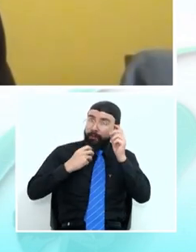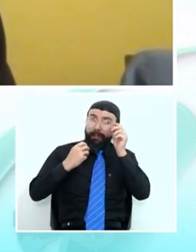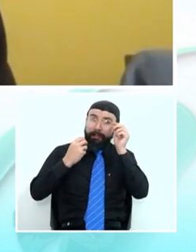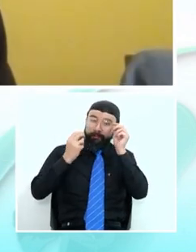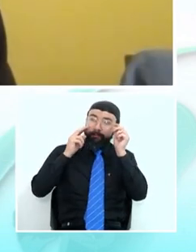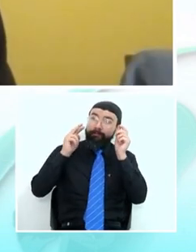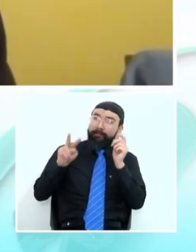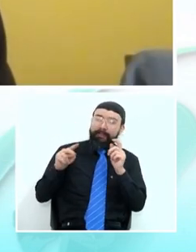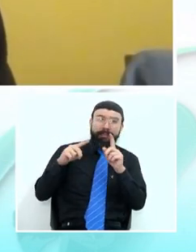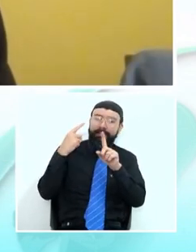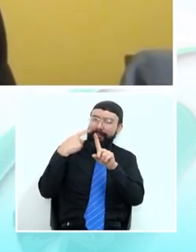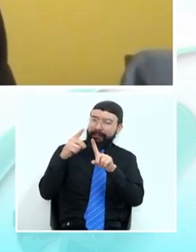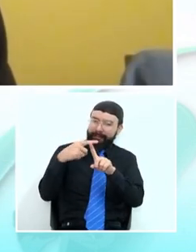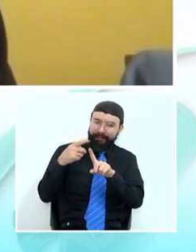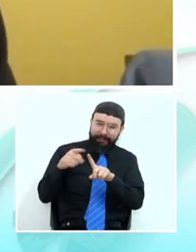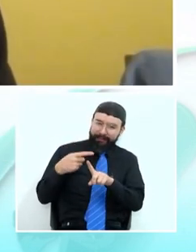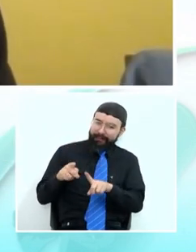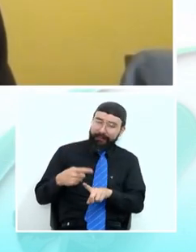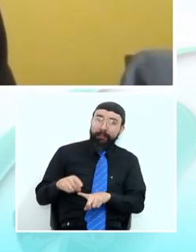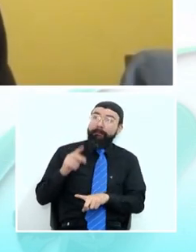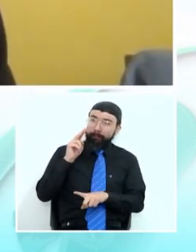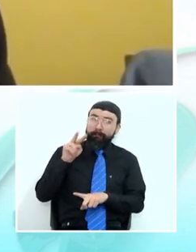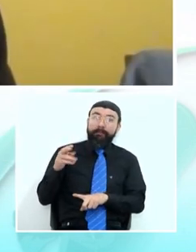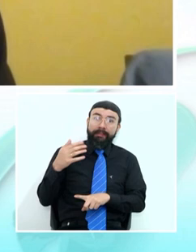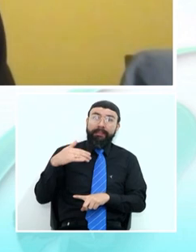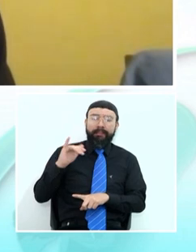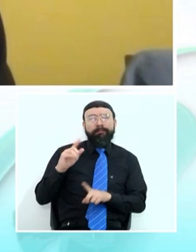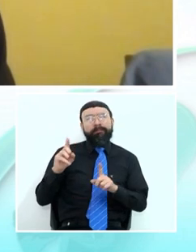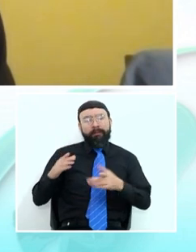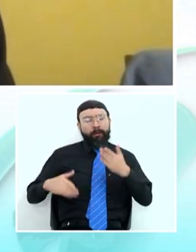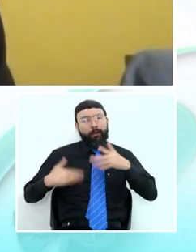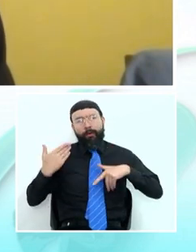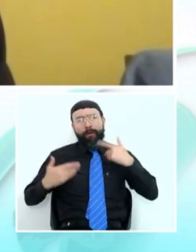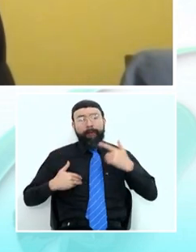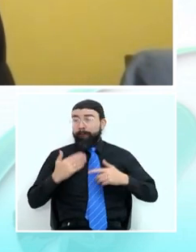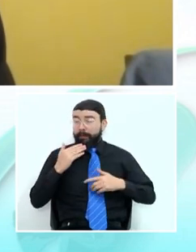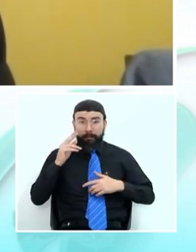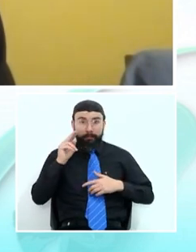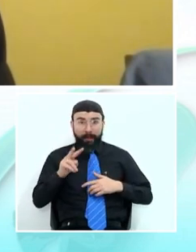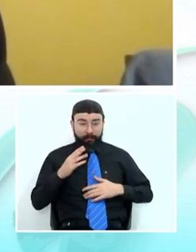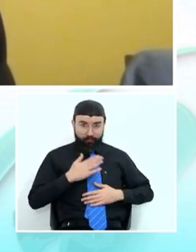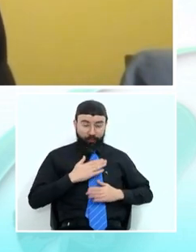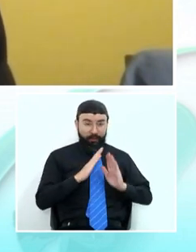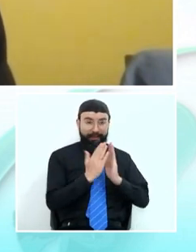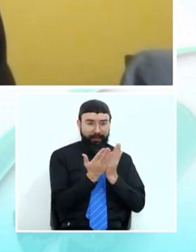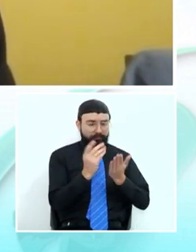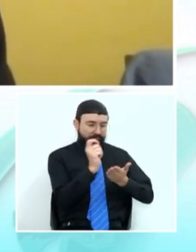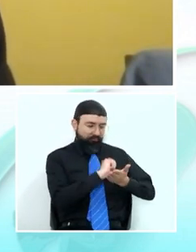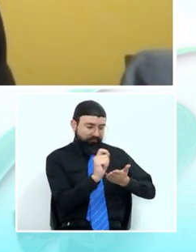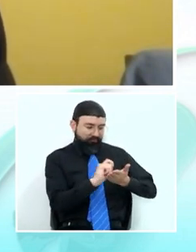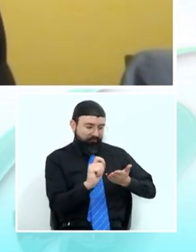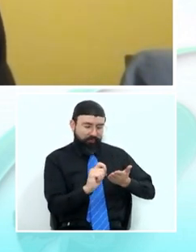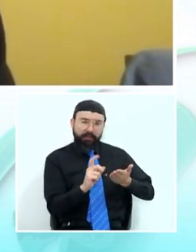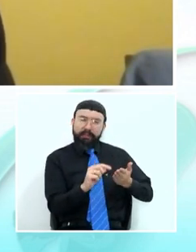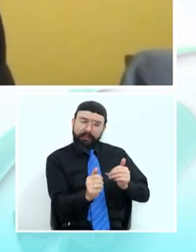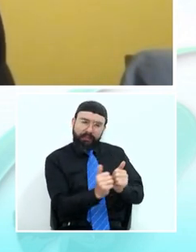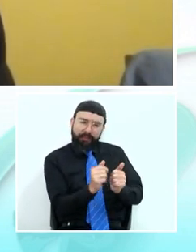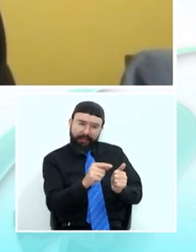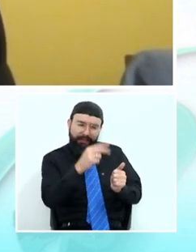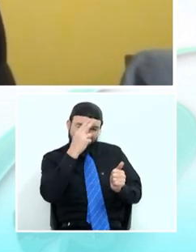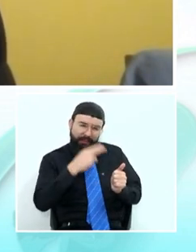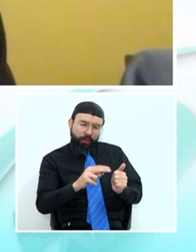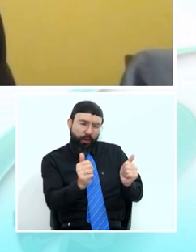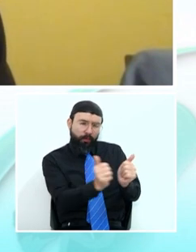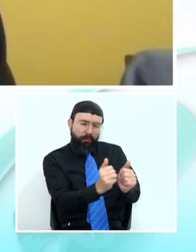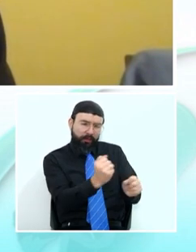las ediciones y me da mucha alegría también, así como yo en mis libros estoy haciendo el trabajo tan importante con mi hijo. Usted